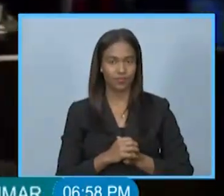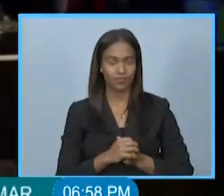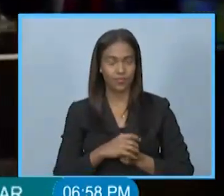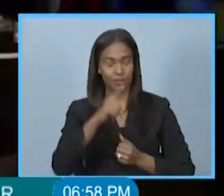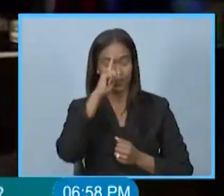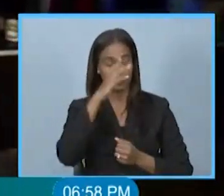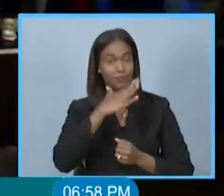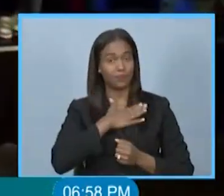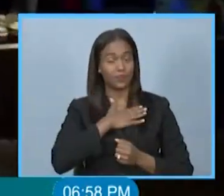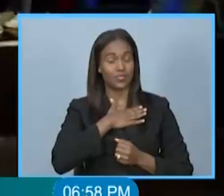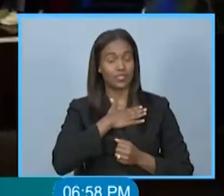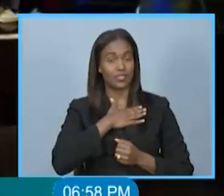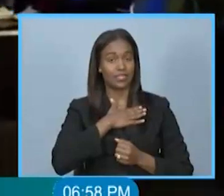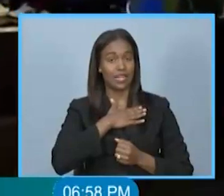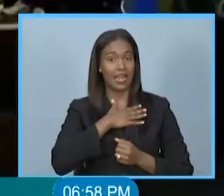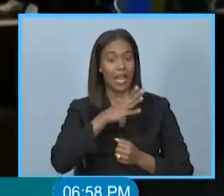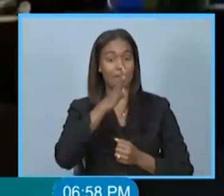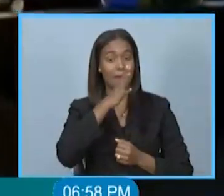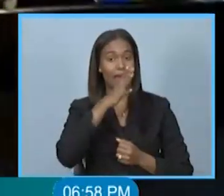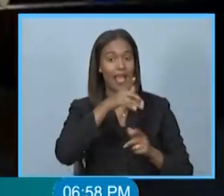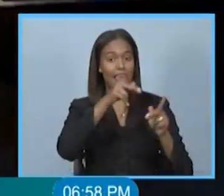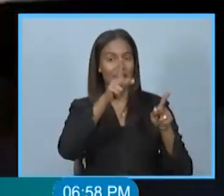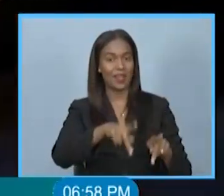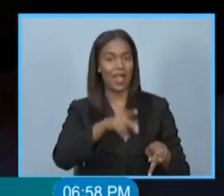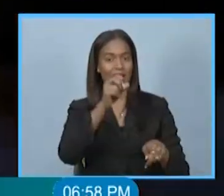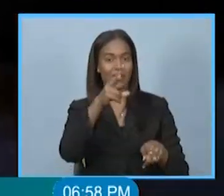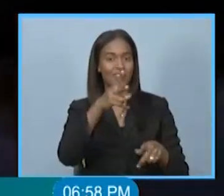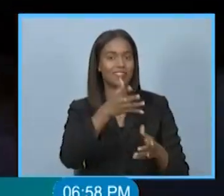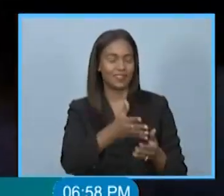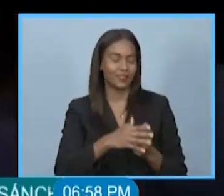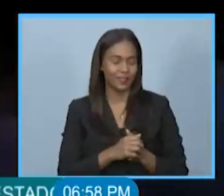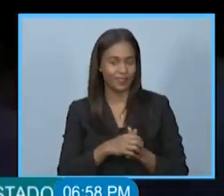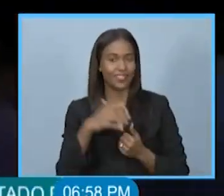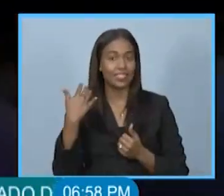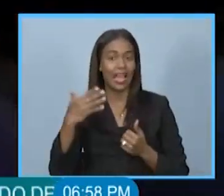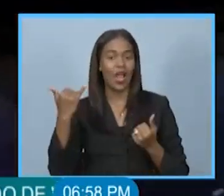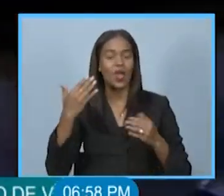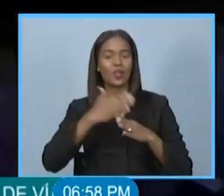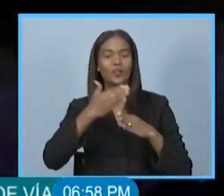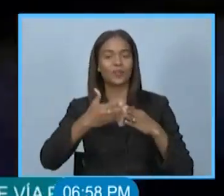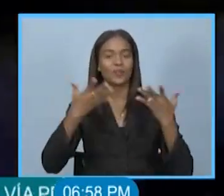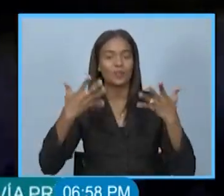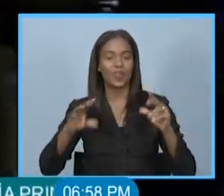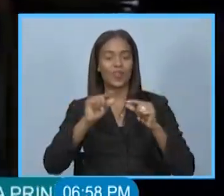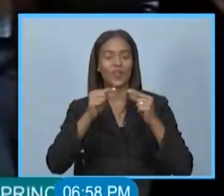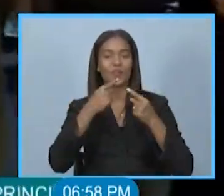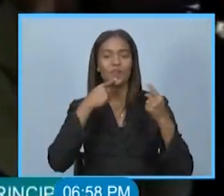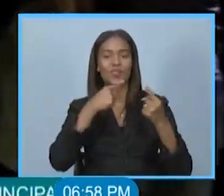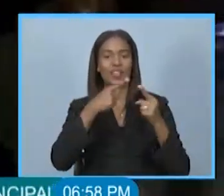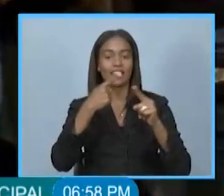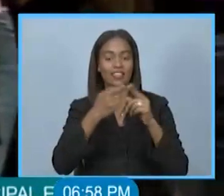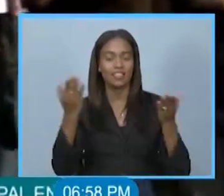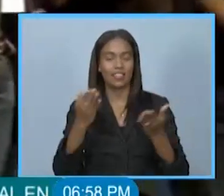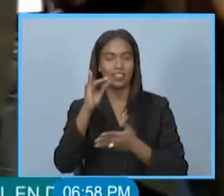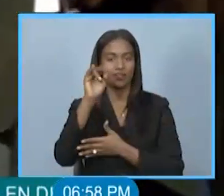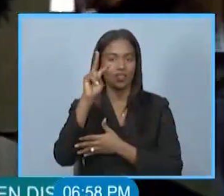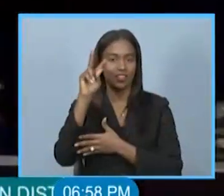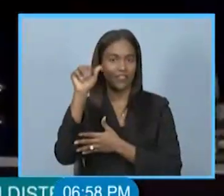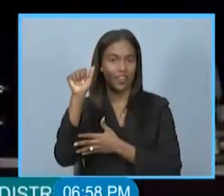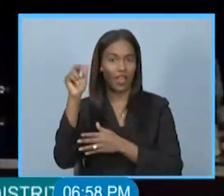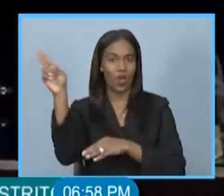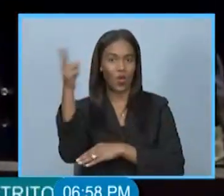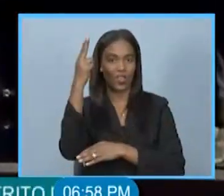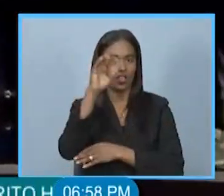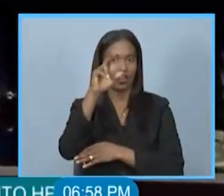para mí la mamá de la televisión señores Les pedimos central de noticias de esa imaginativa en